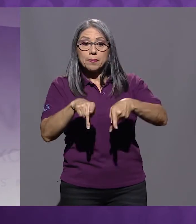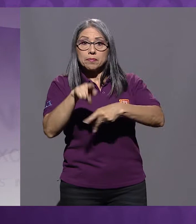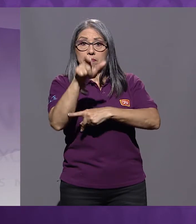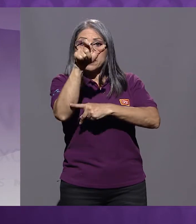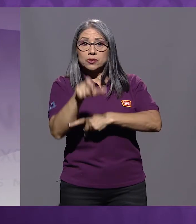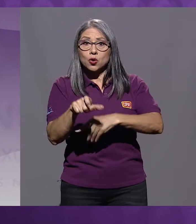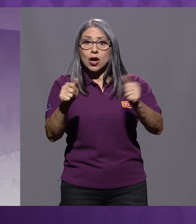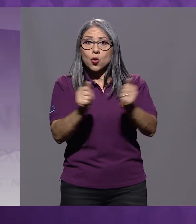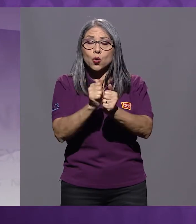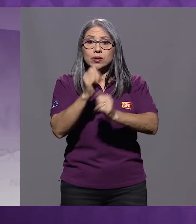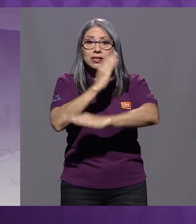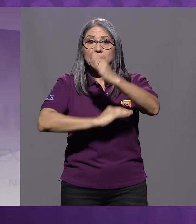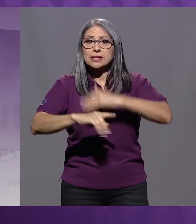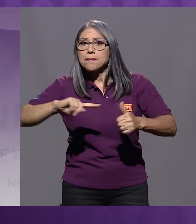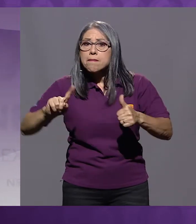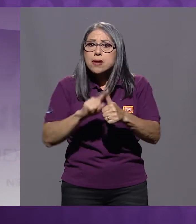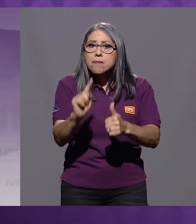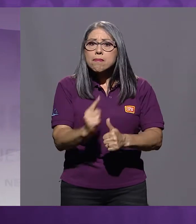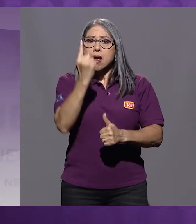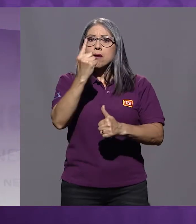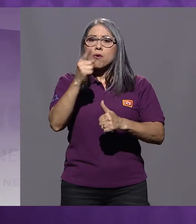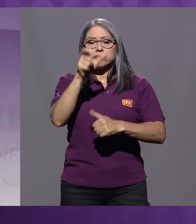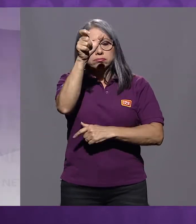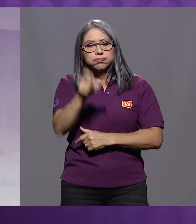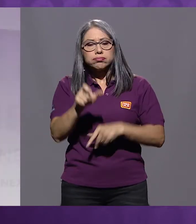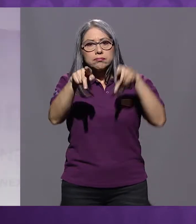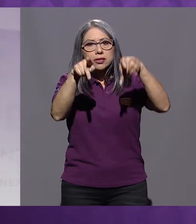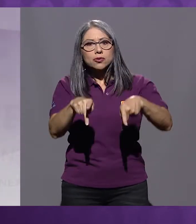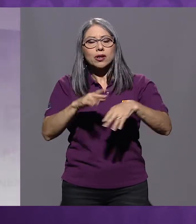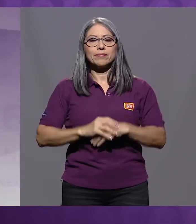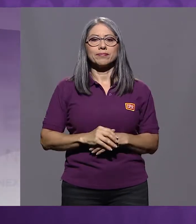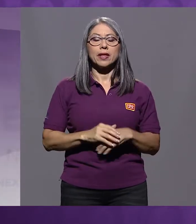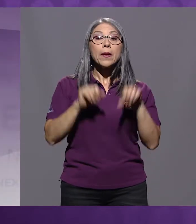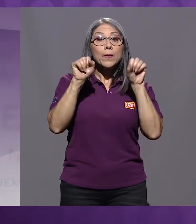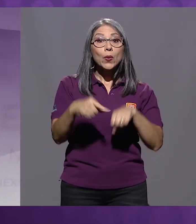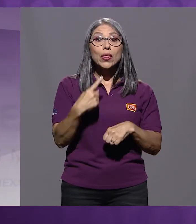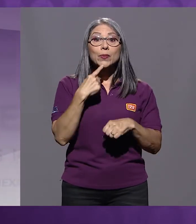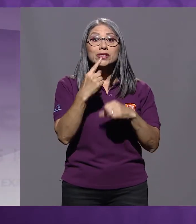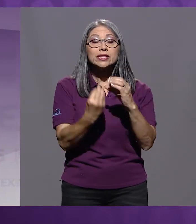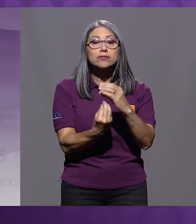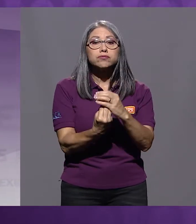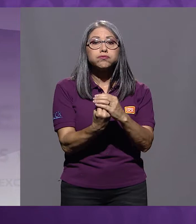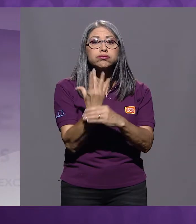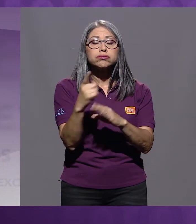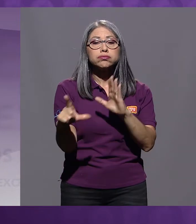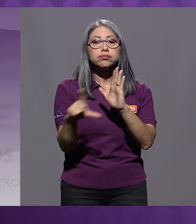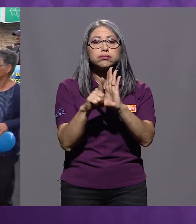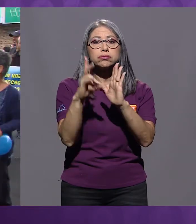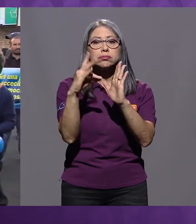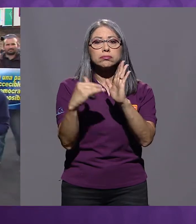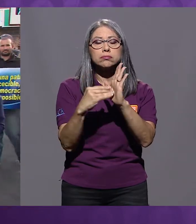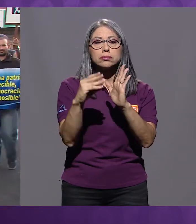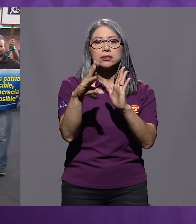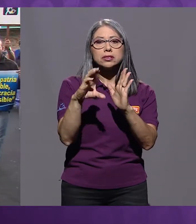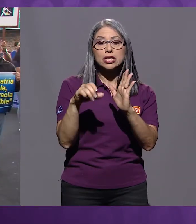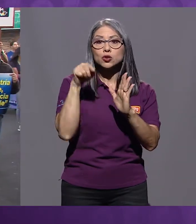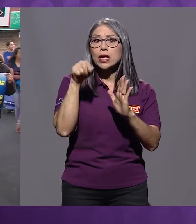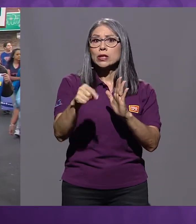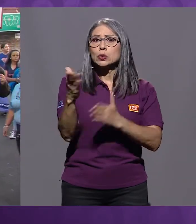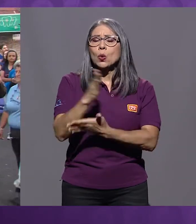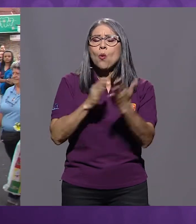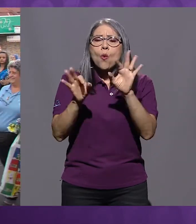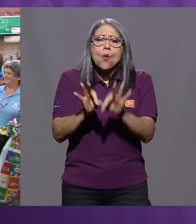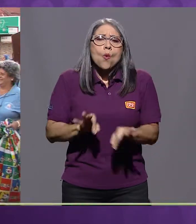discapacidad, ante todo, somos personas. Y podemos citar la creación de la Ley 7600, que fue un